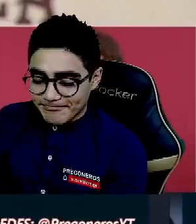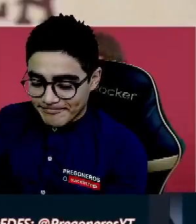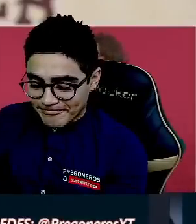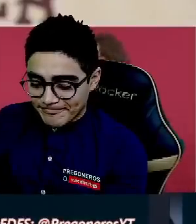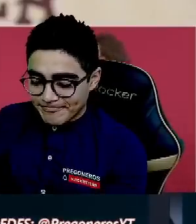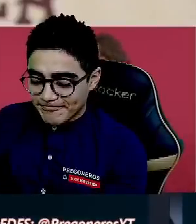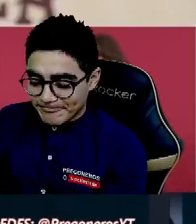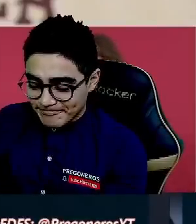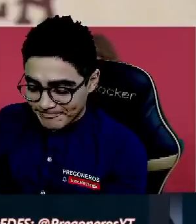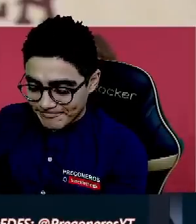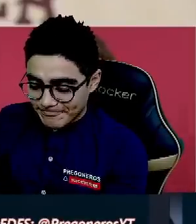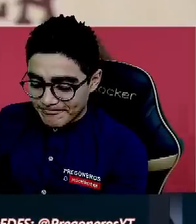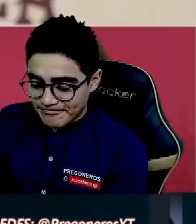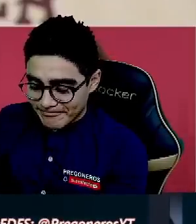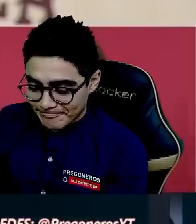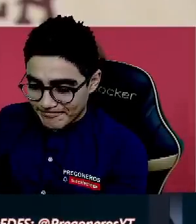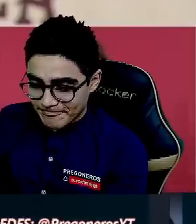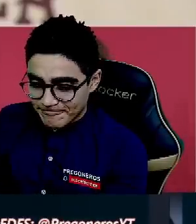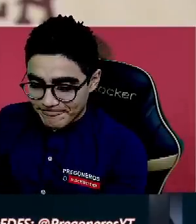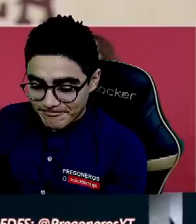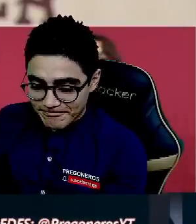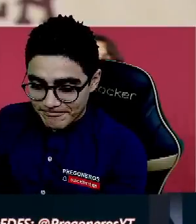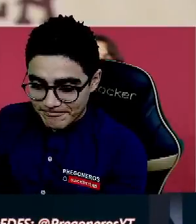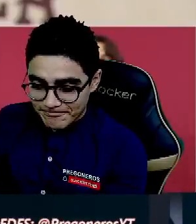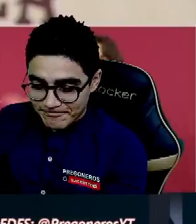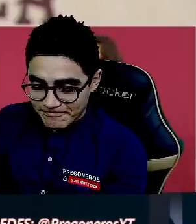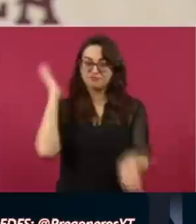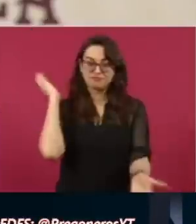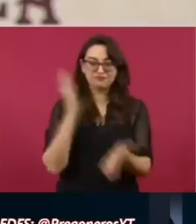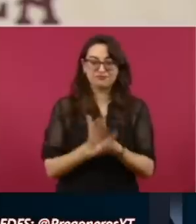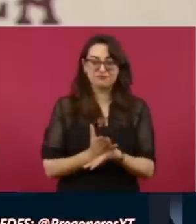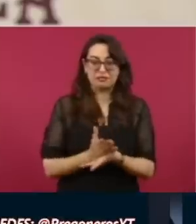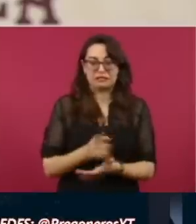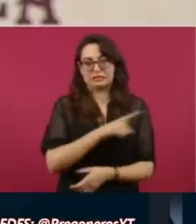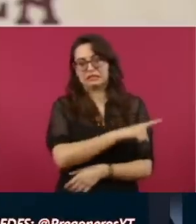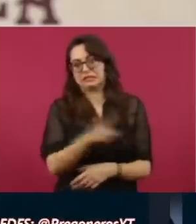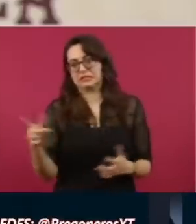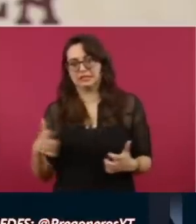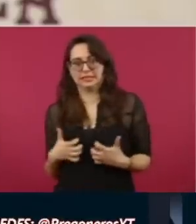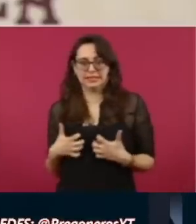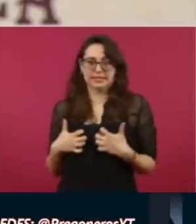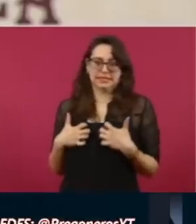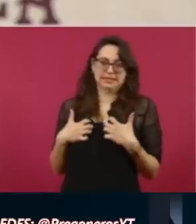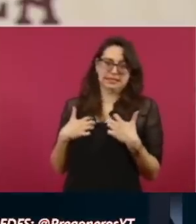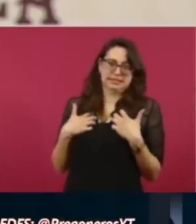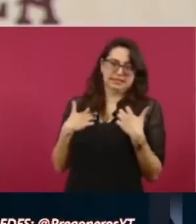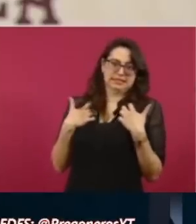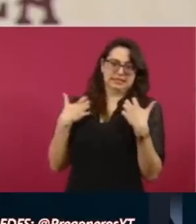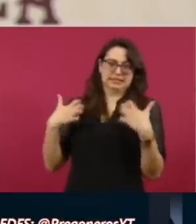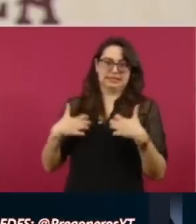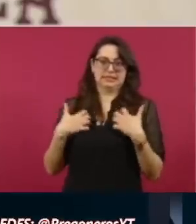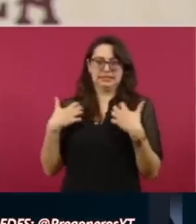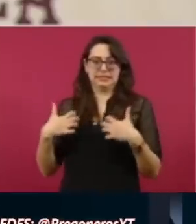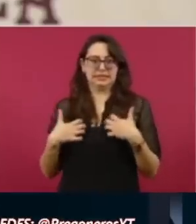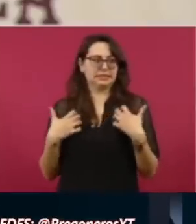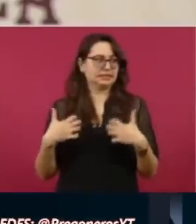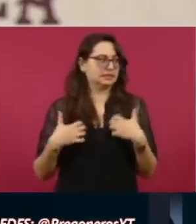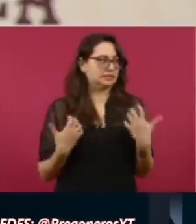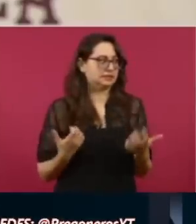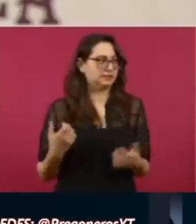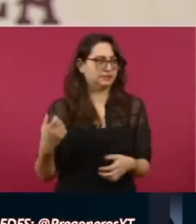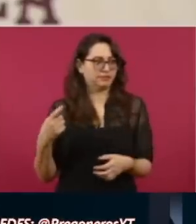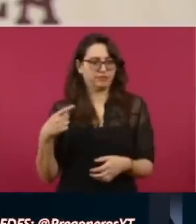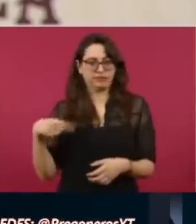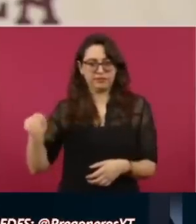beneficie a empresas y a los científicos e investigadores que aportan ciencia tecnología y estudios sociales a méxico esos